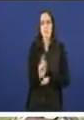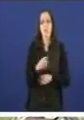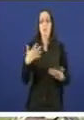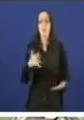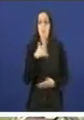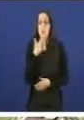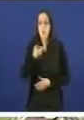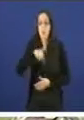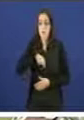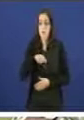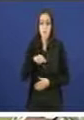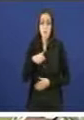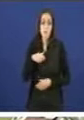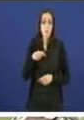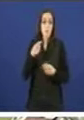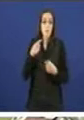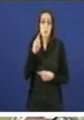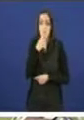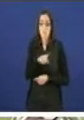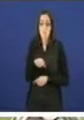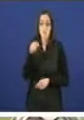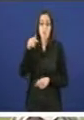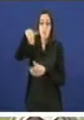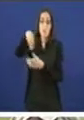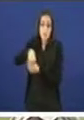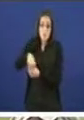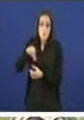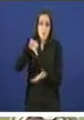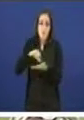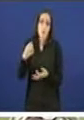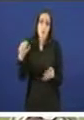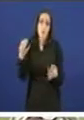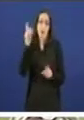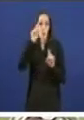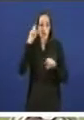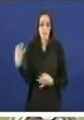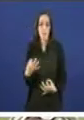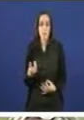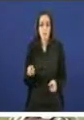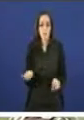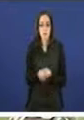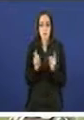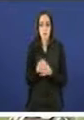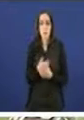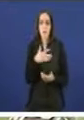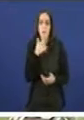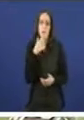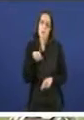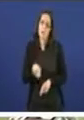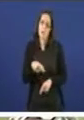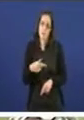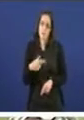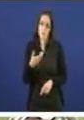lles concernes que este ocurrindo nos centros educativos. Consideramos dende o Bloque Nacionalista Galego que afirmacións deste tipo son de